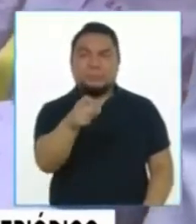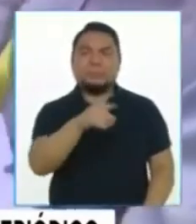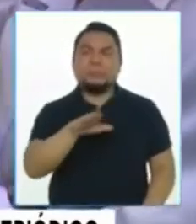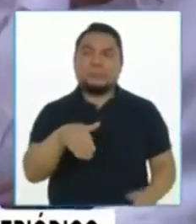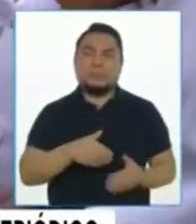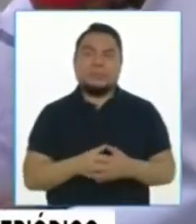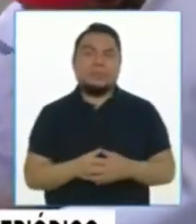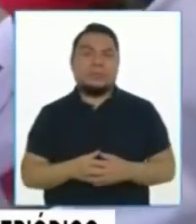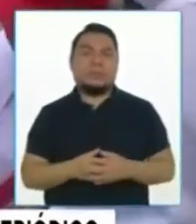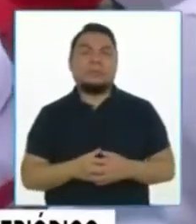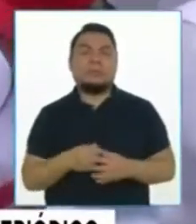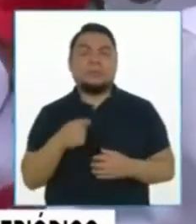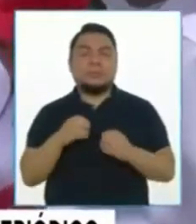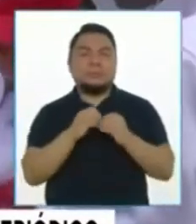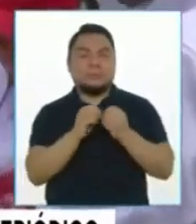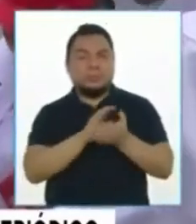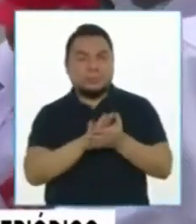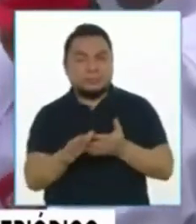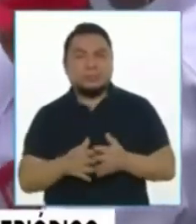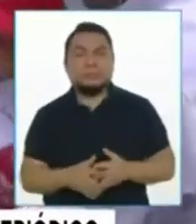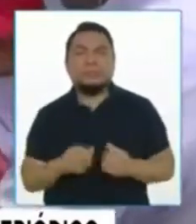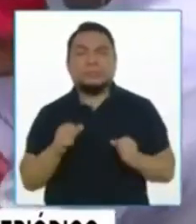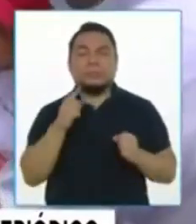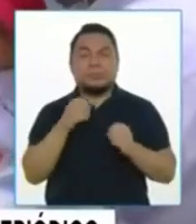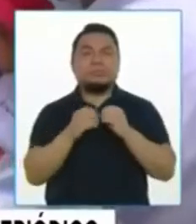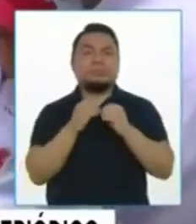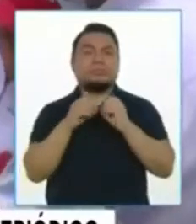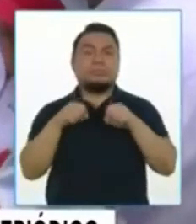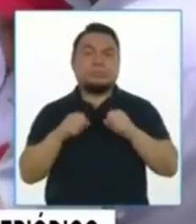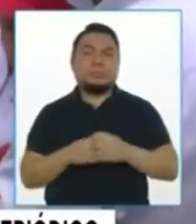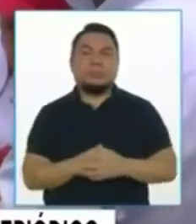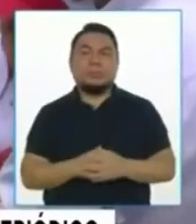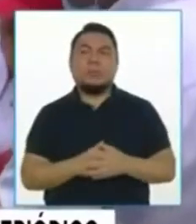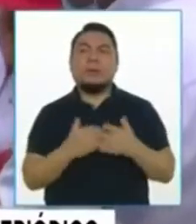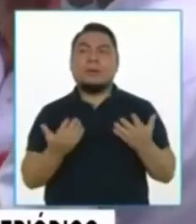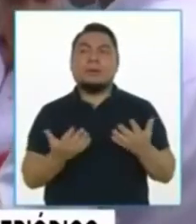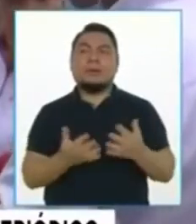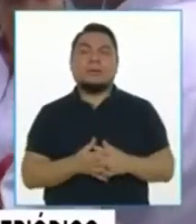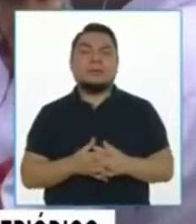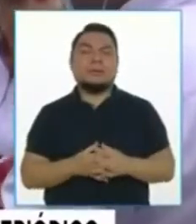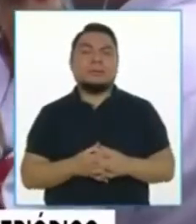Todo esto de acá va a hacerse un mantenimiento